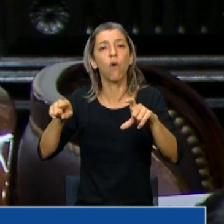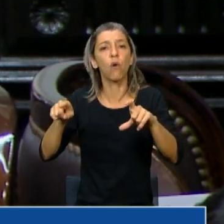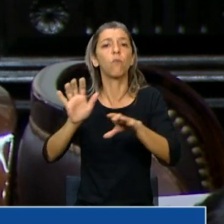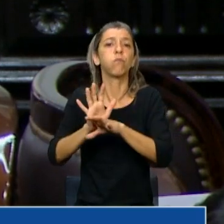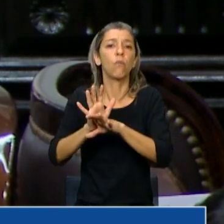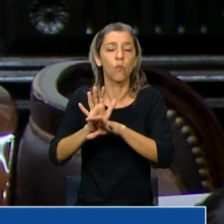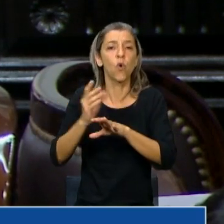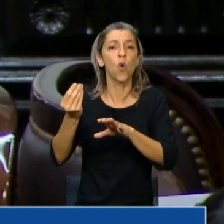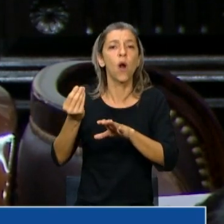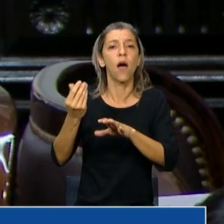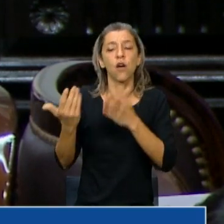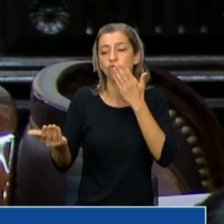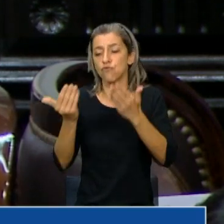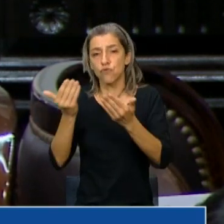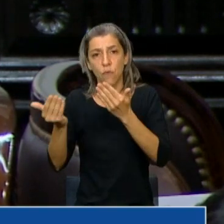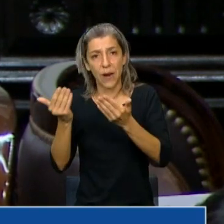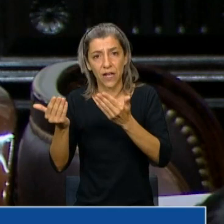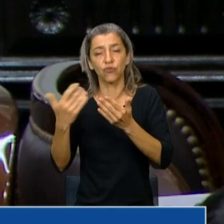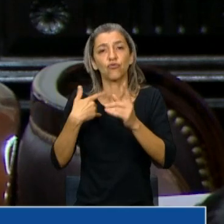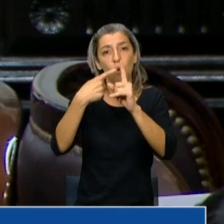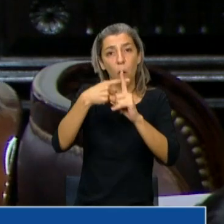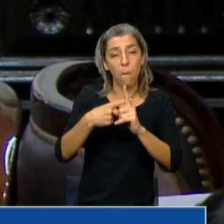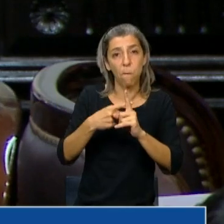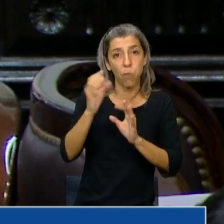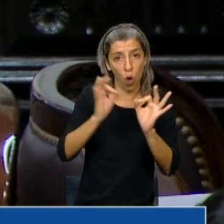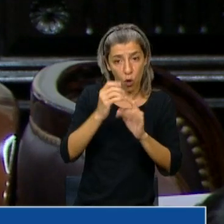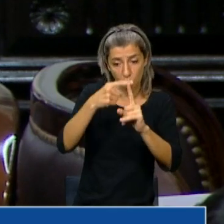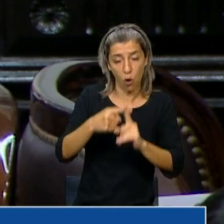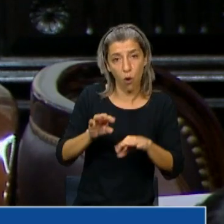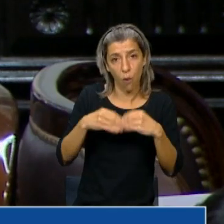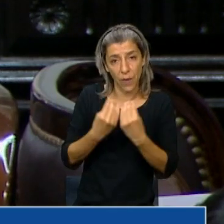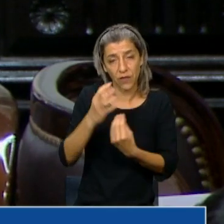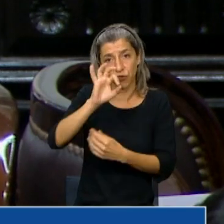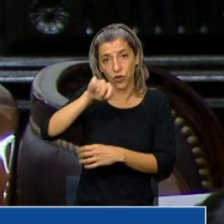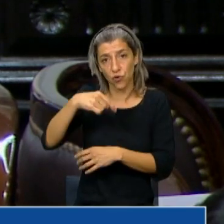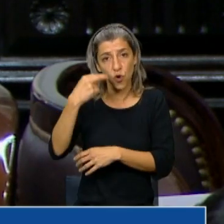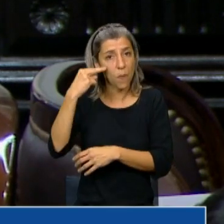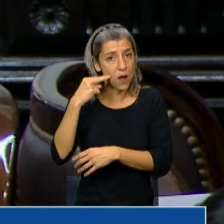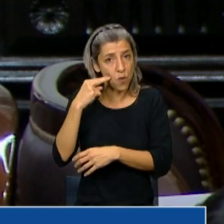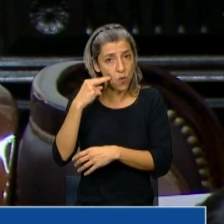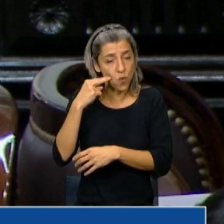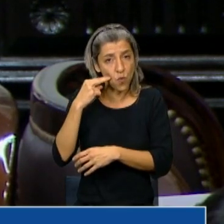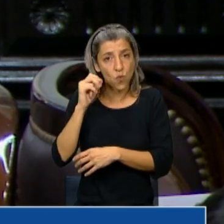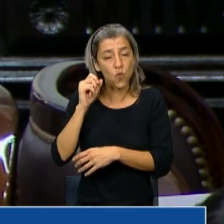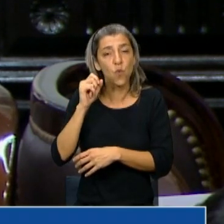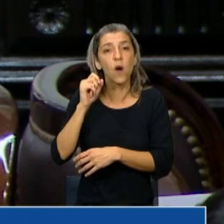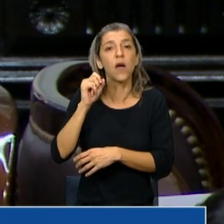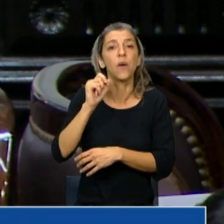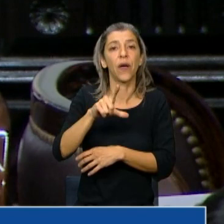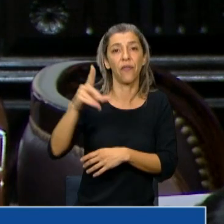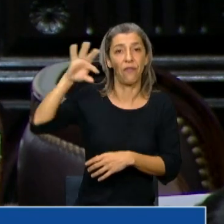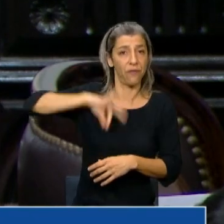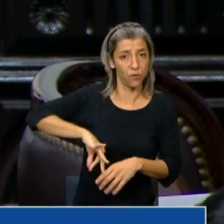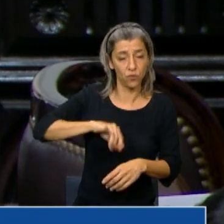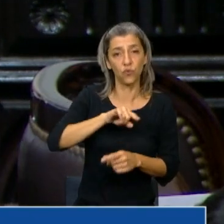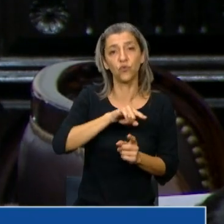menor variación que surja de comparar el promedio de 0,9 del coeficiente de variación salarial